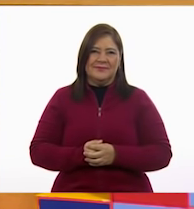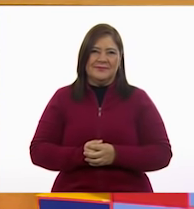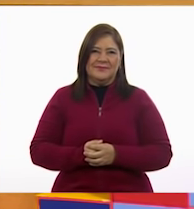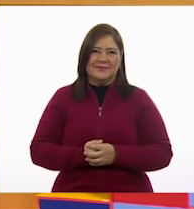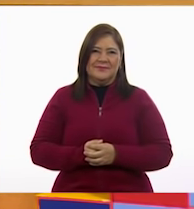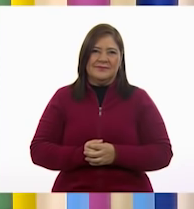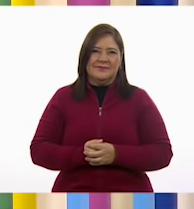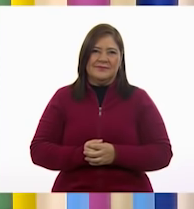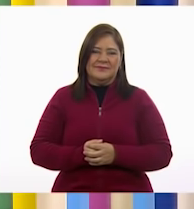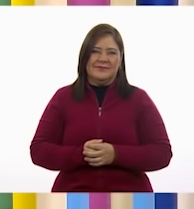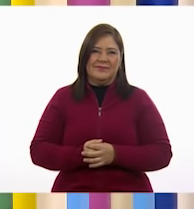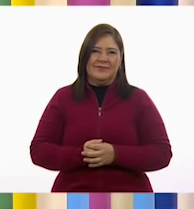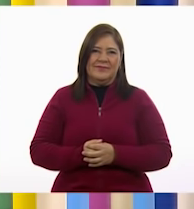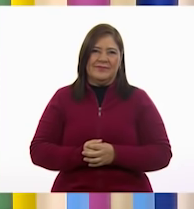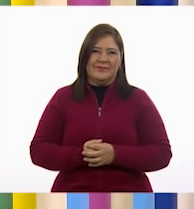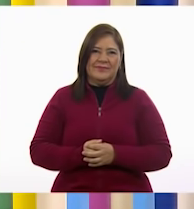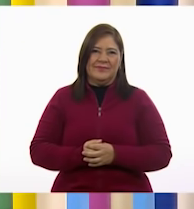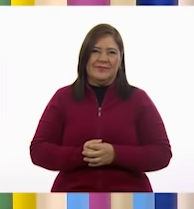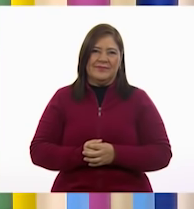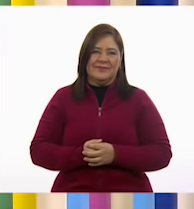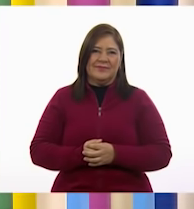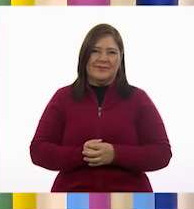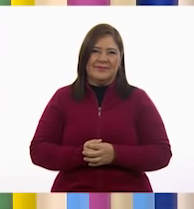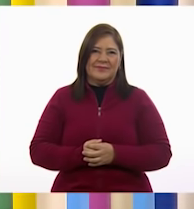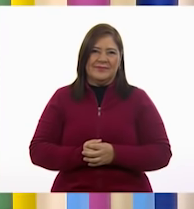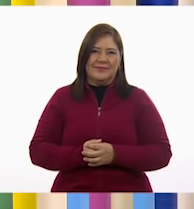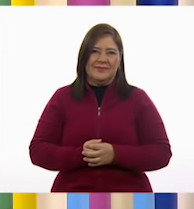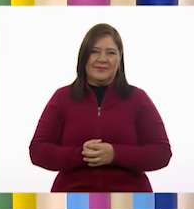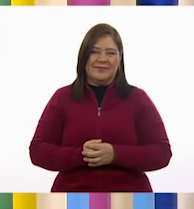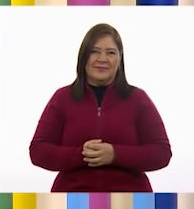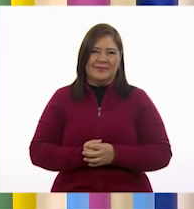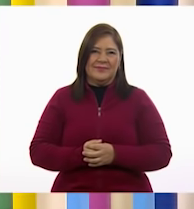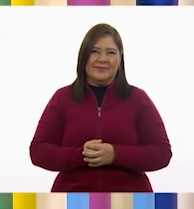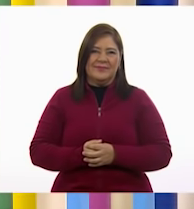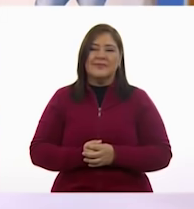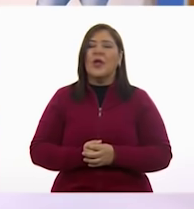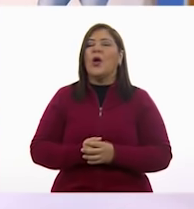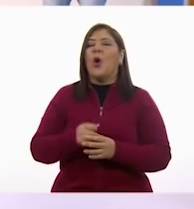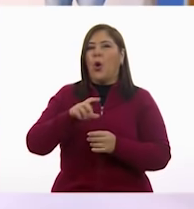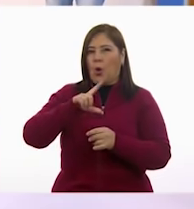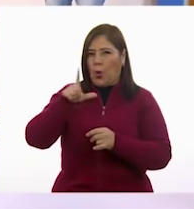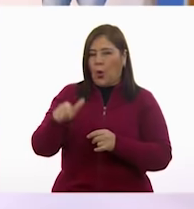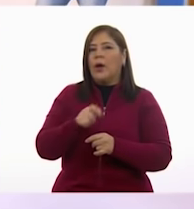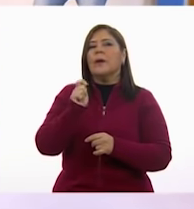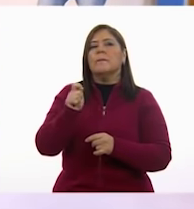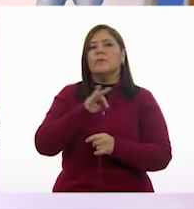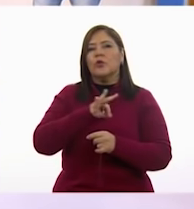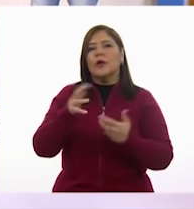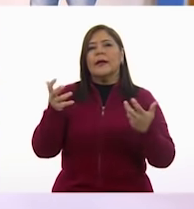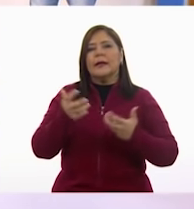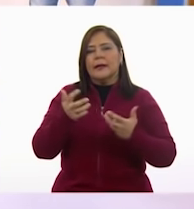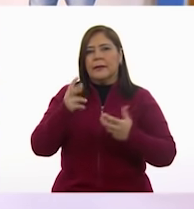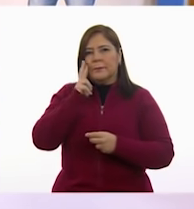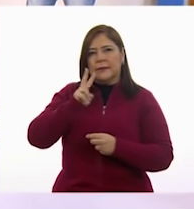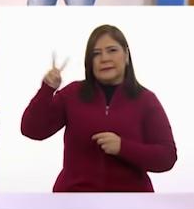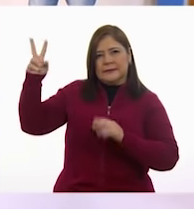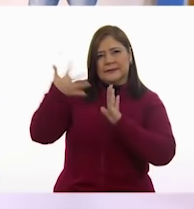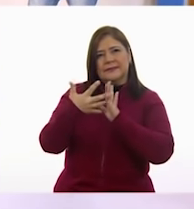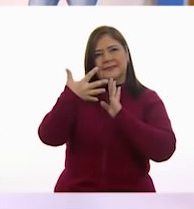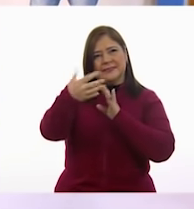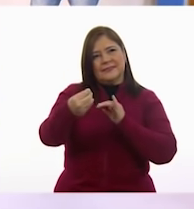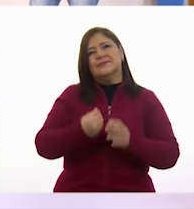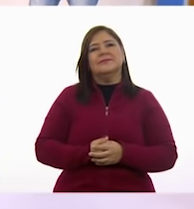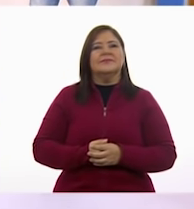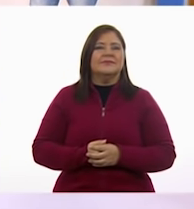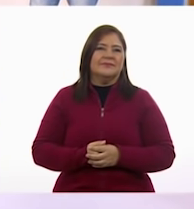Epo. Epo, itai, itai, ye. Y después vamos a hacer. Epo,